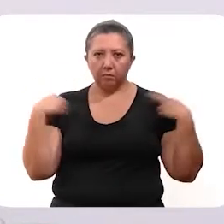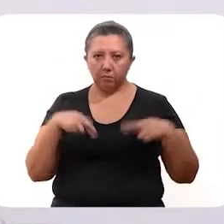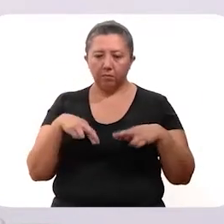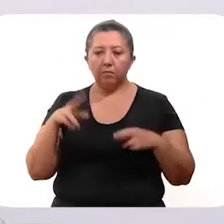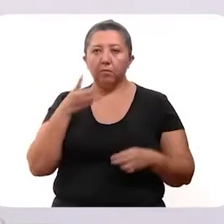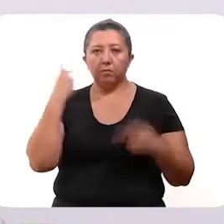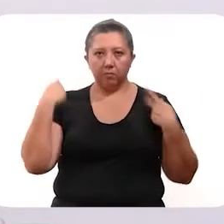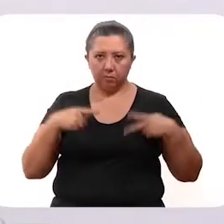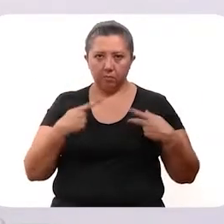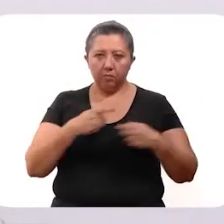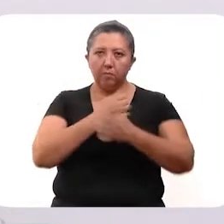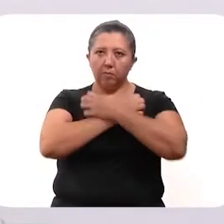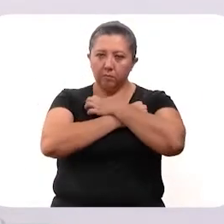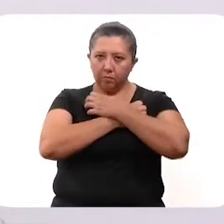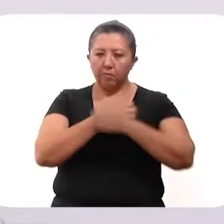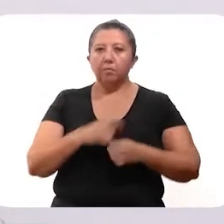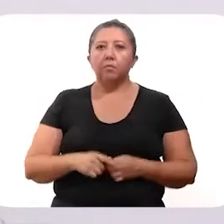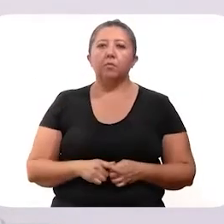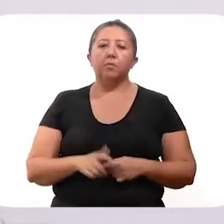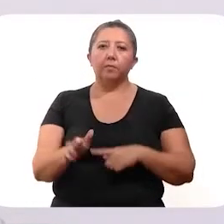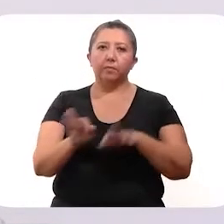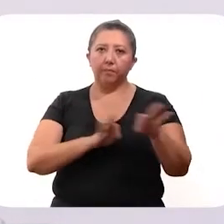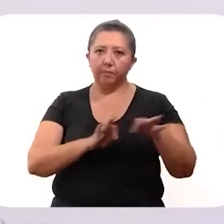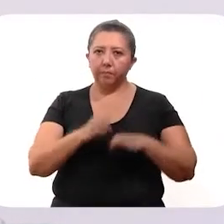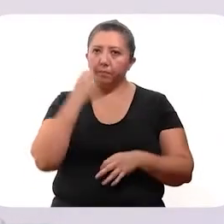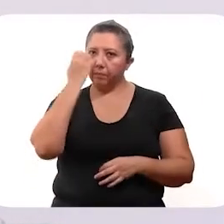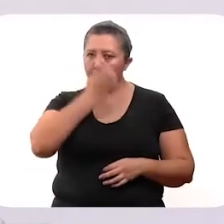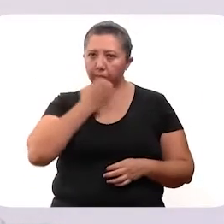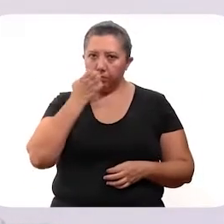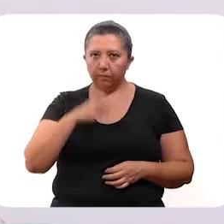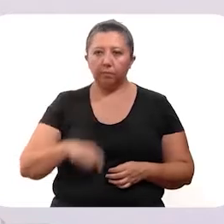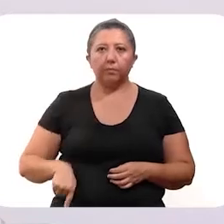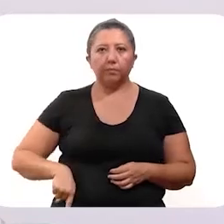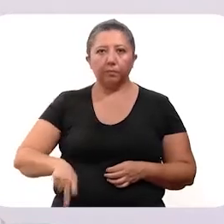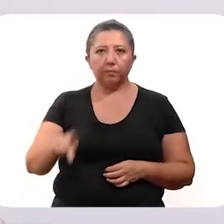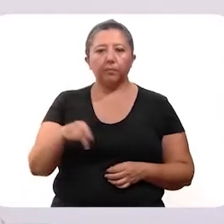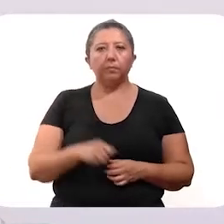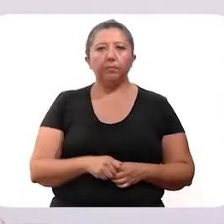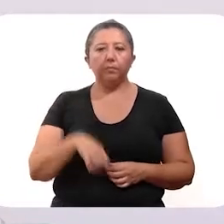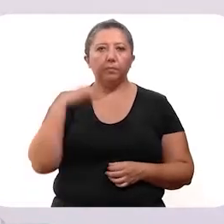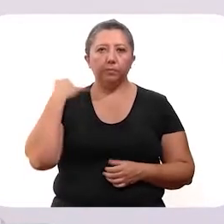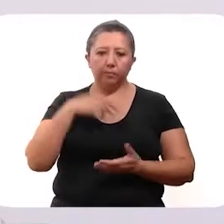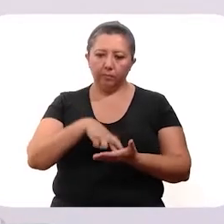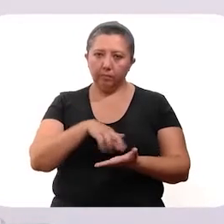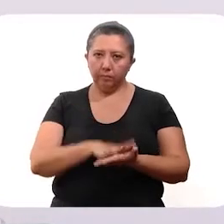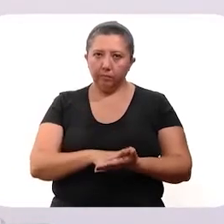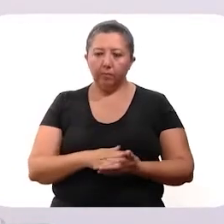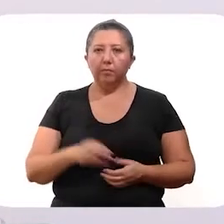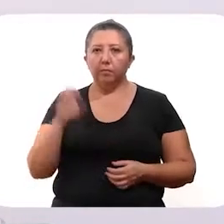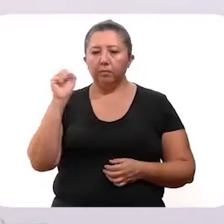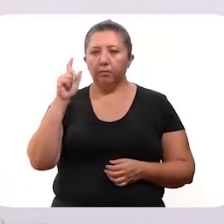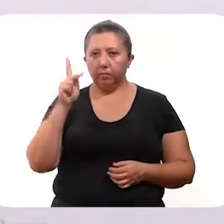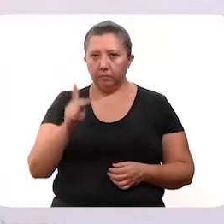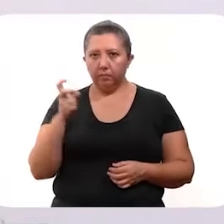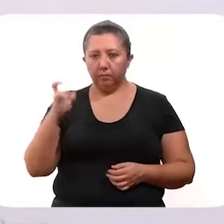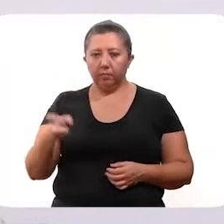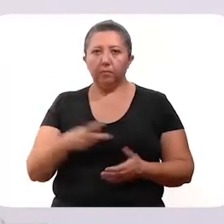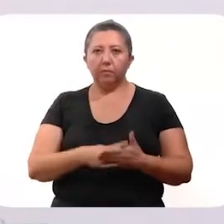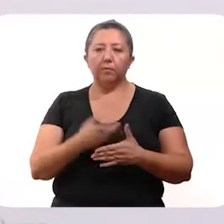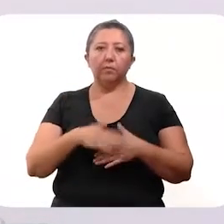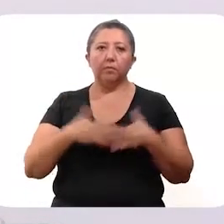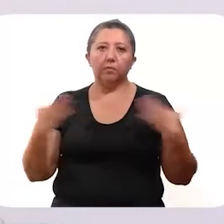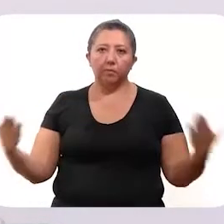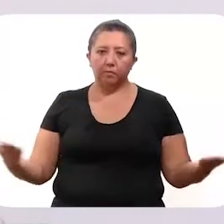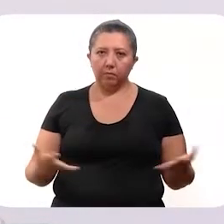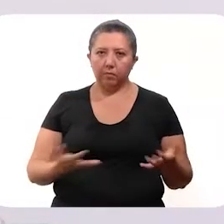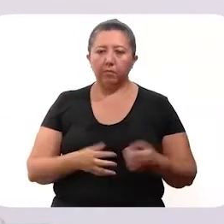maestros y personal educativo activo de escuelas públicas y privadas de Yucatán registradas ante la SEP. Este proceso se